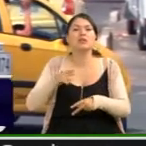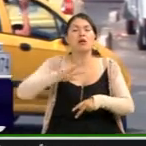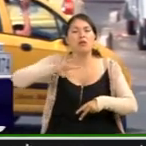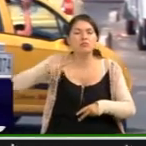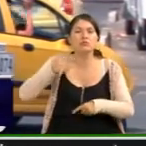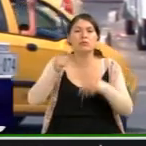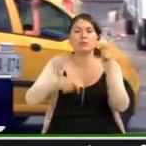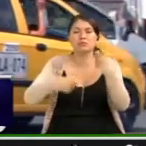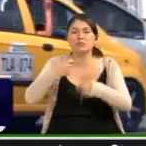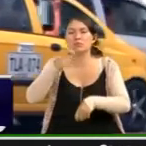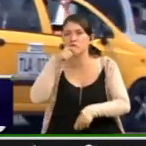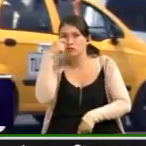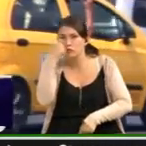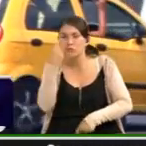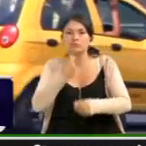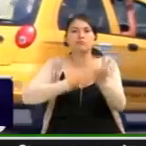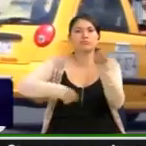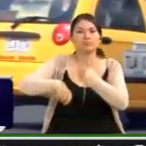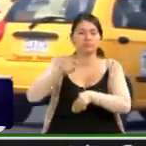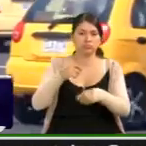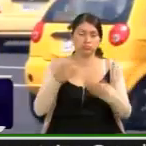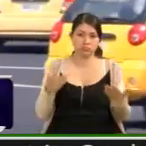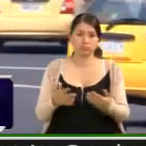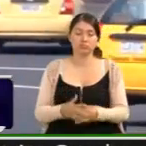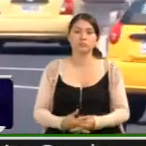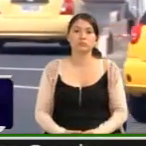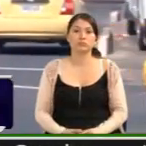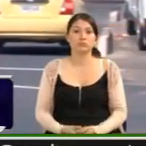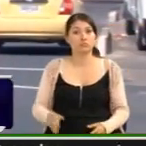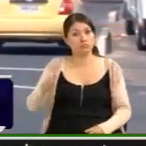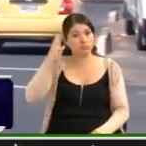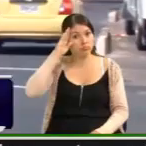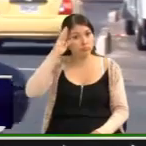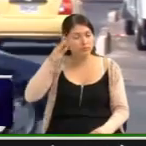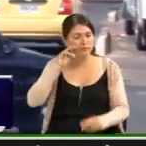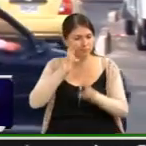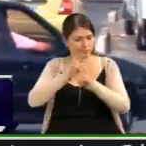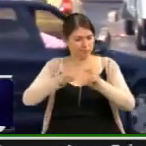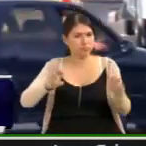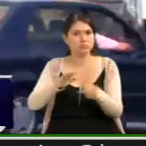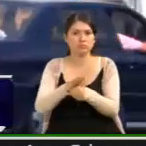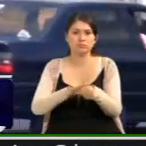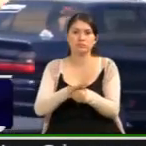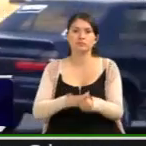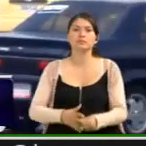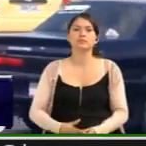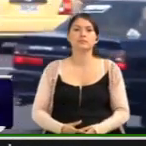los consumidores y comercializadores de estupefacientes. Las autoridades investigan la situación.